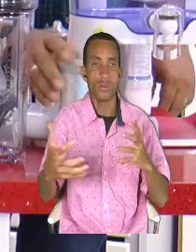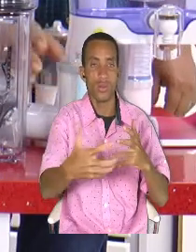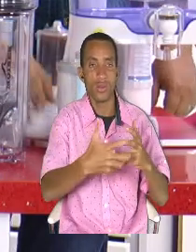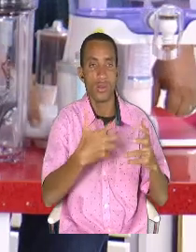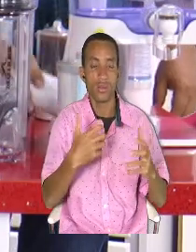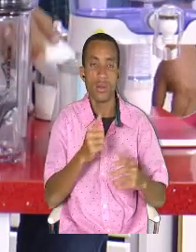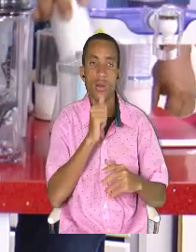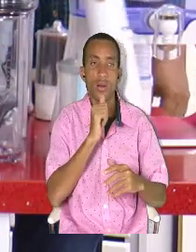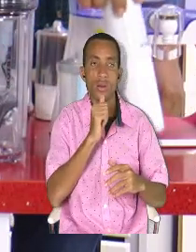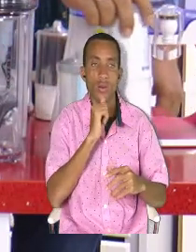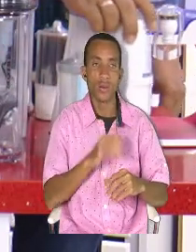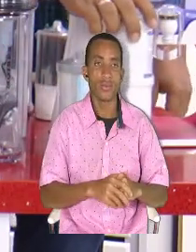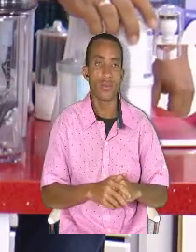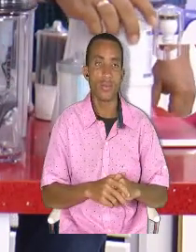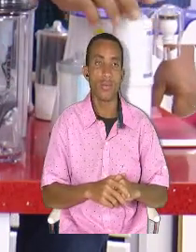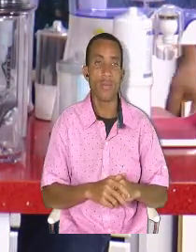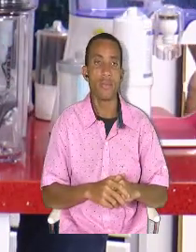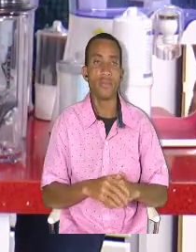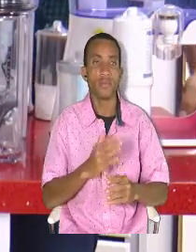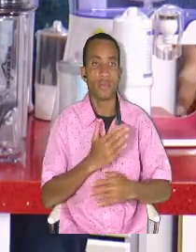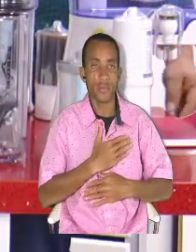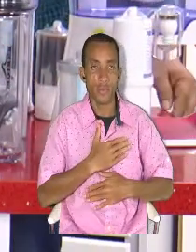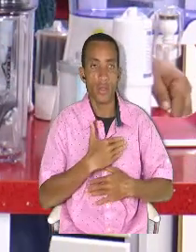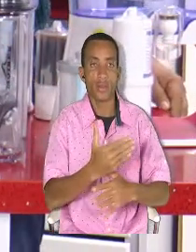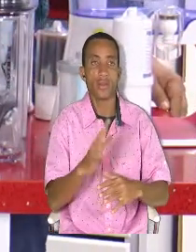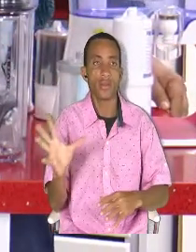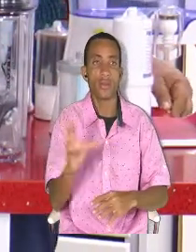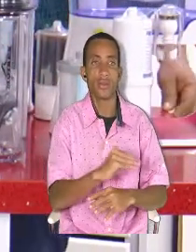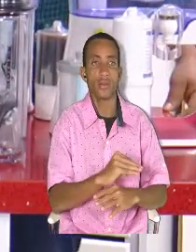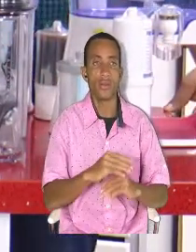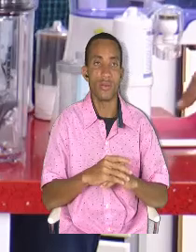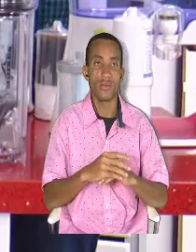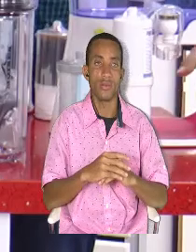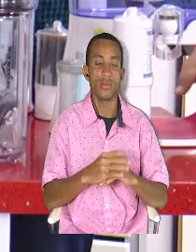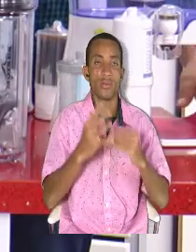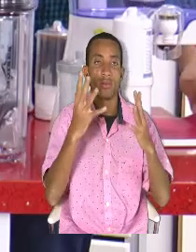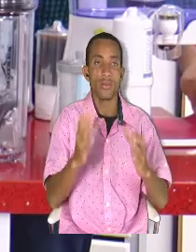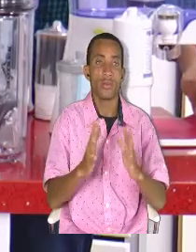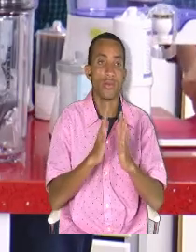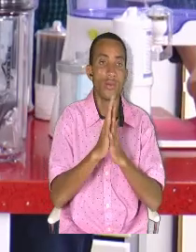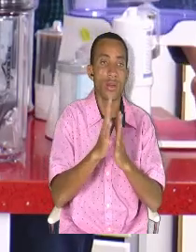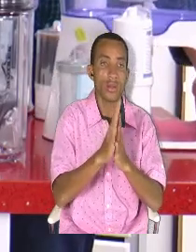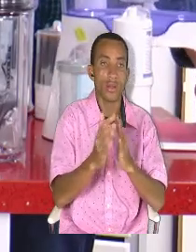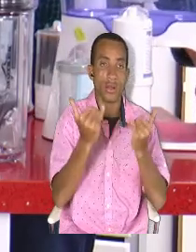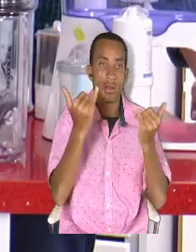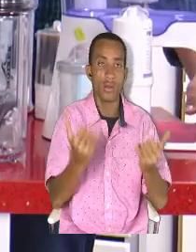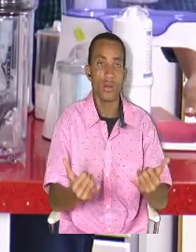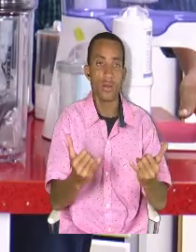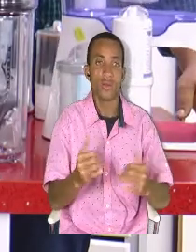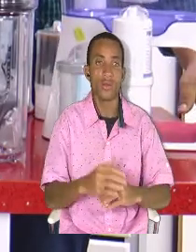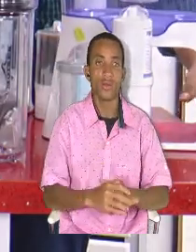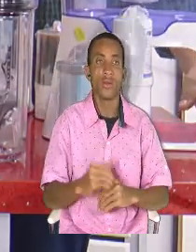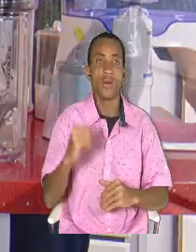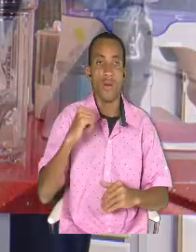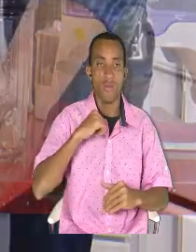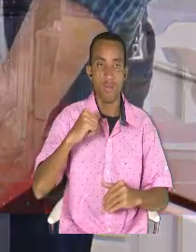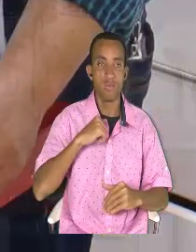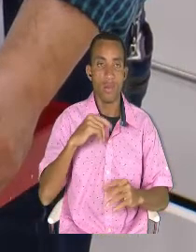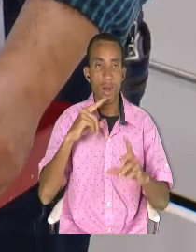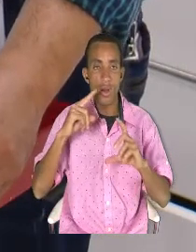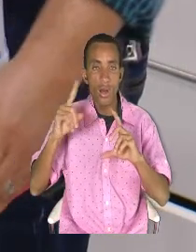sí, un saludo a todos los televidentes y quiero informarles que a partir de ahora tenemos unos filtros muy especiales,